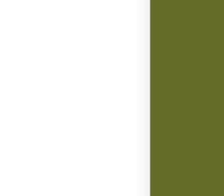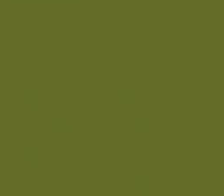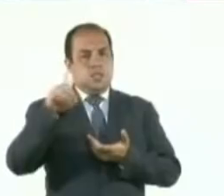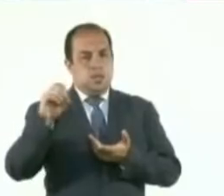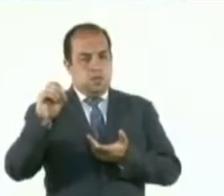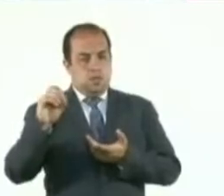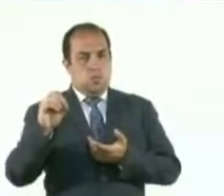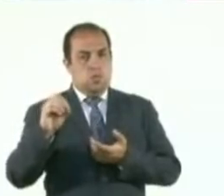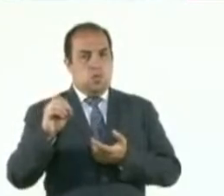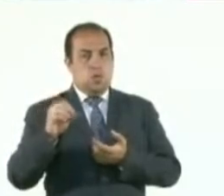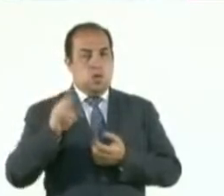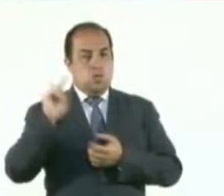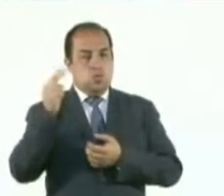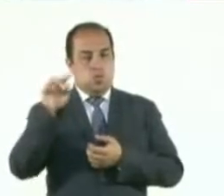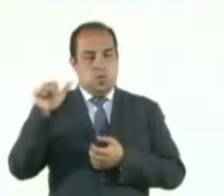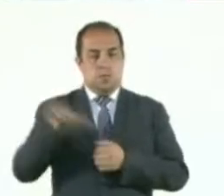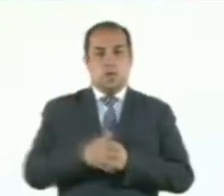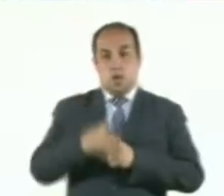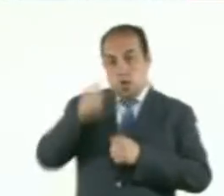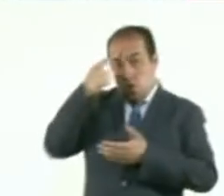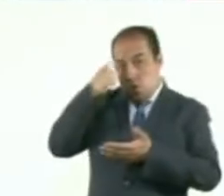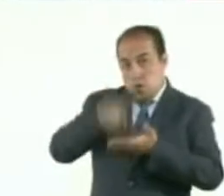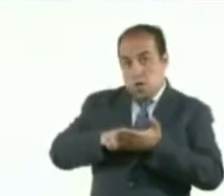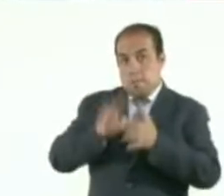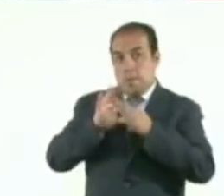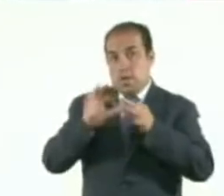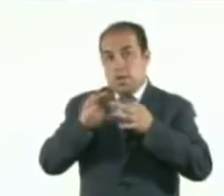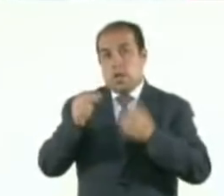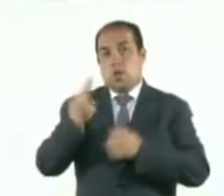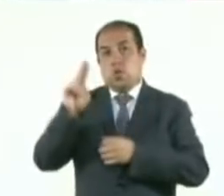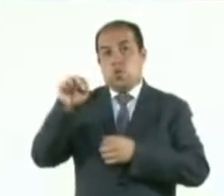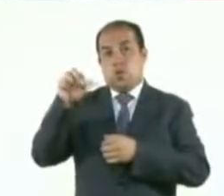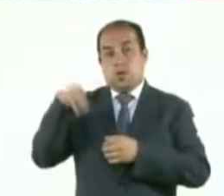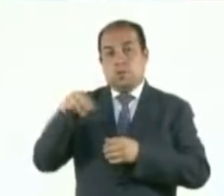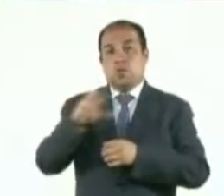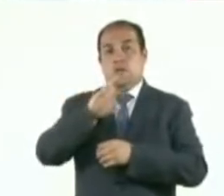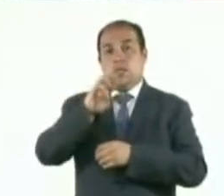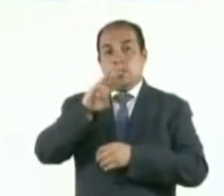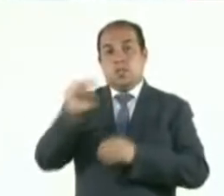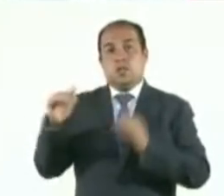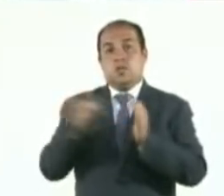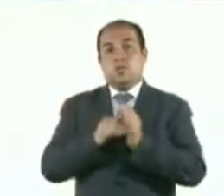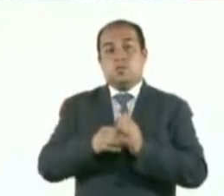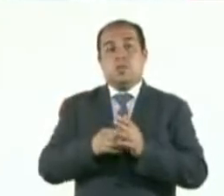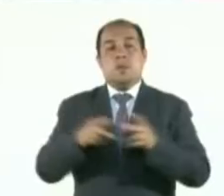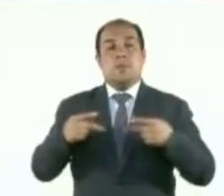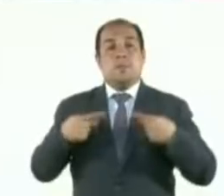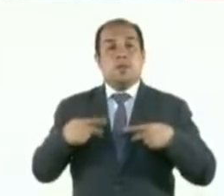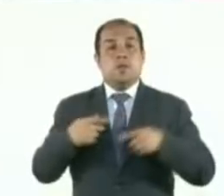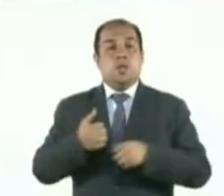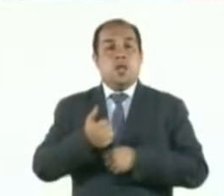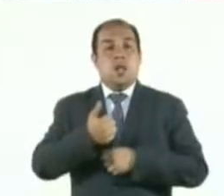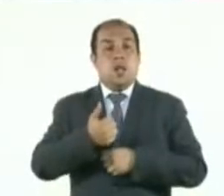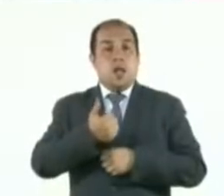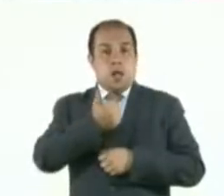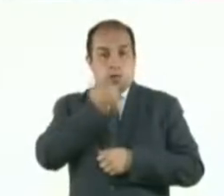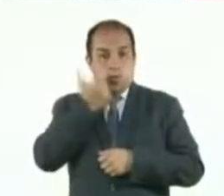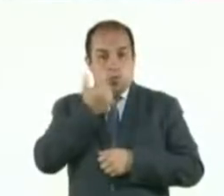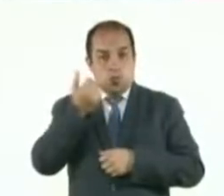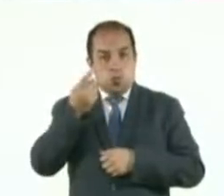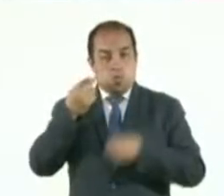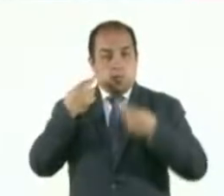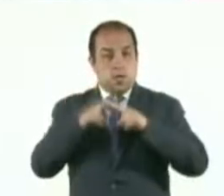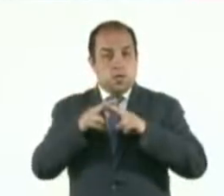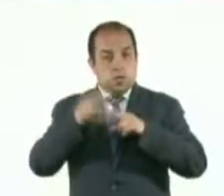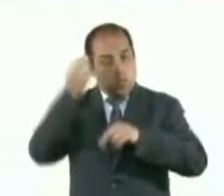hablar de la unam son 300 mil estudiantes profesores y directivos etcétera yo lo he